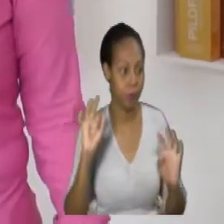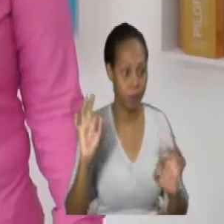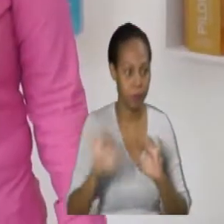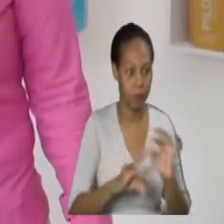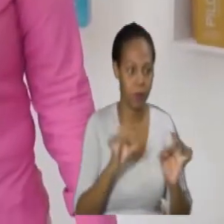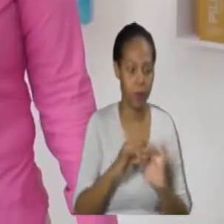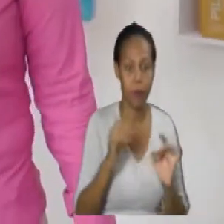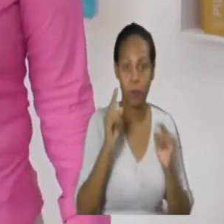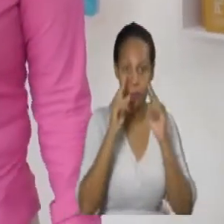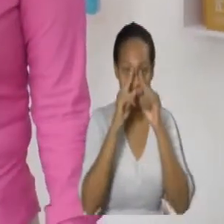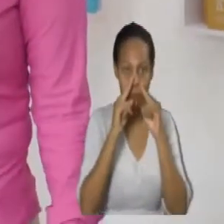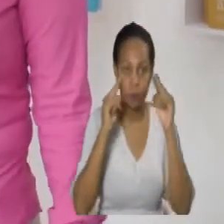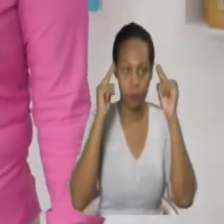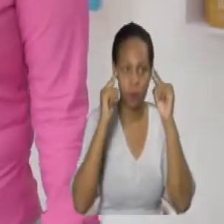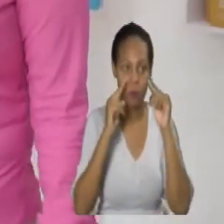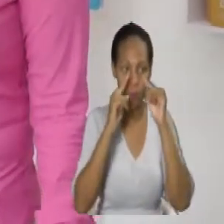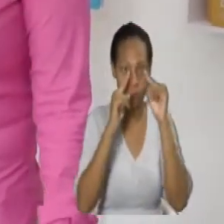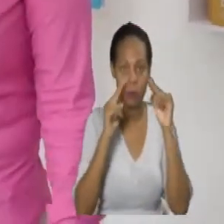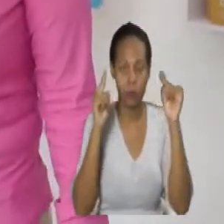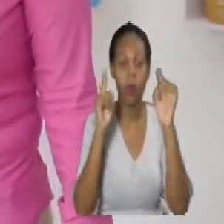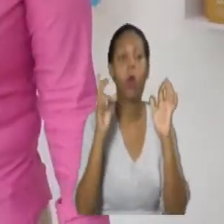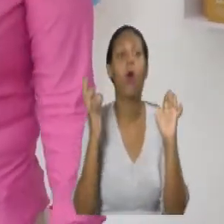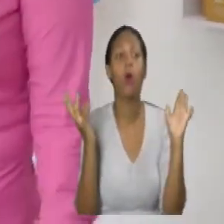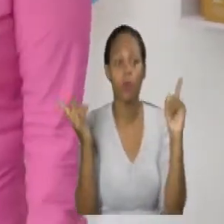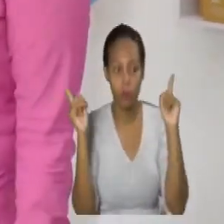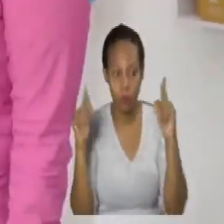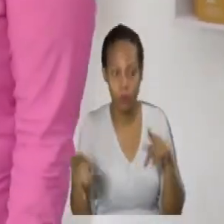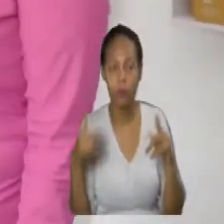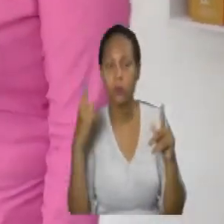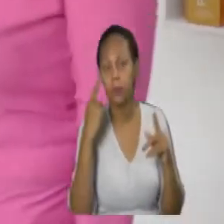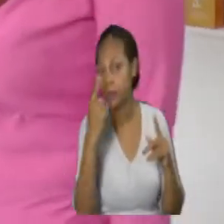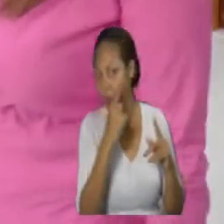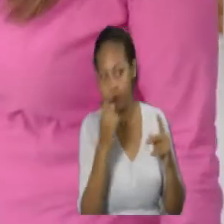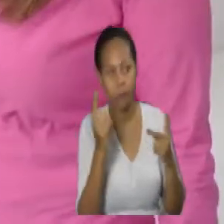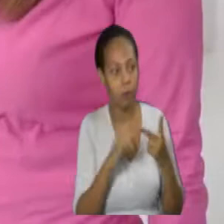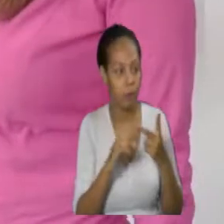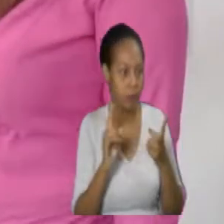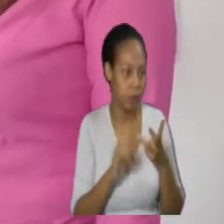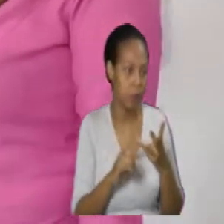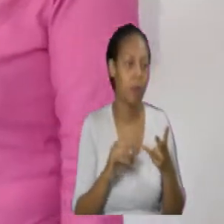contorno de ojos para el área de los ojos. También tenemos el Retimás